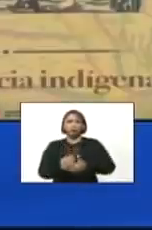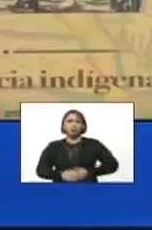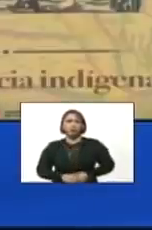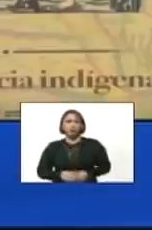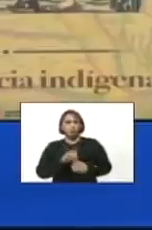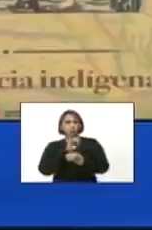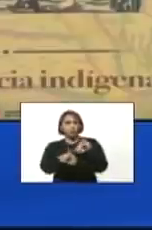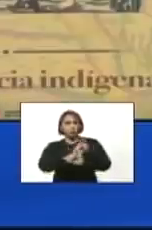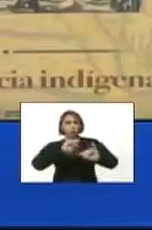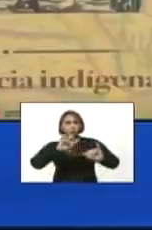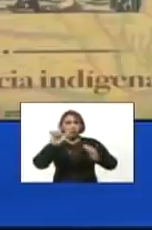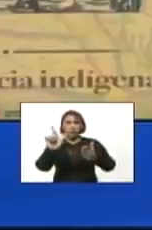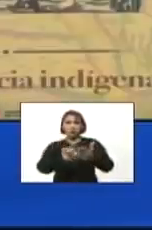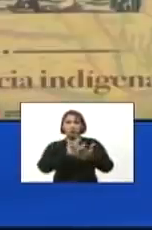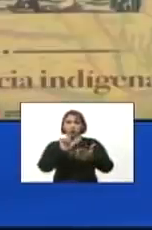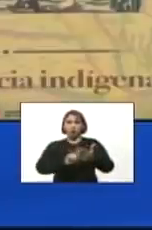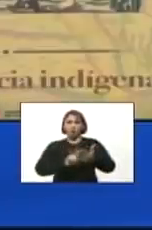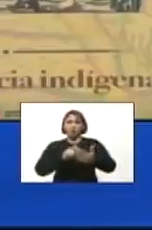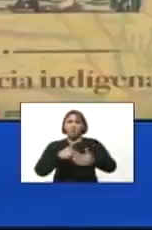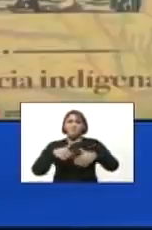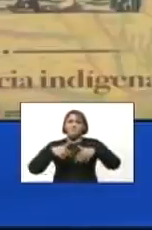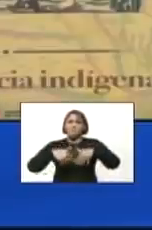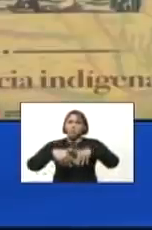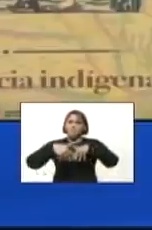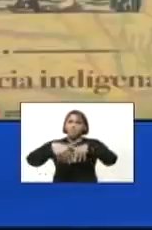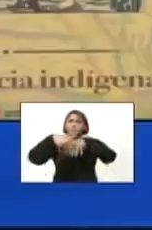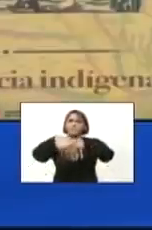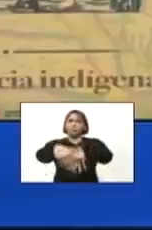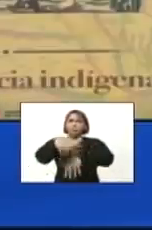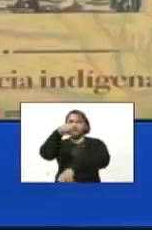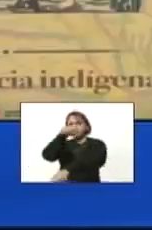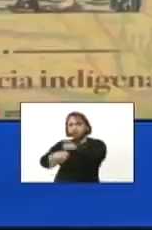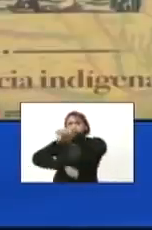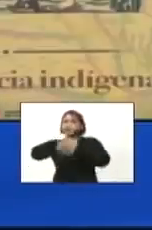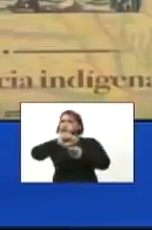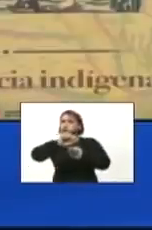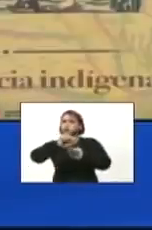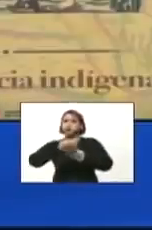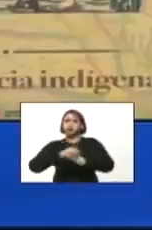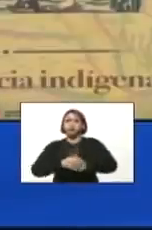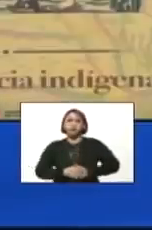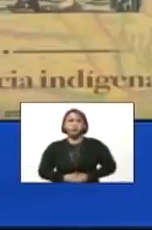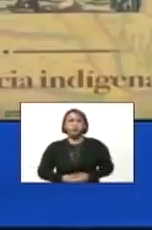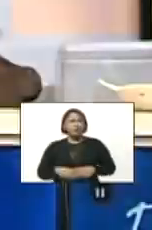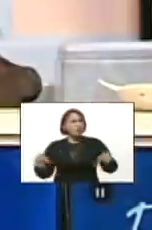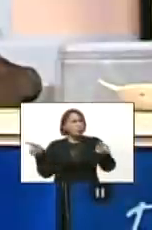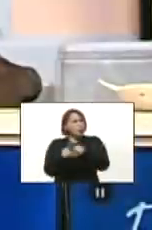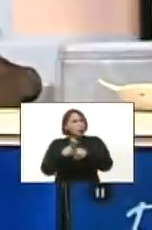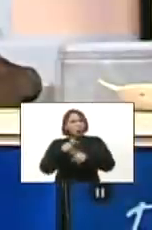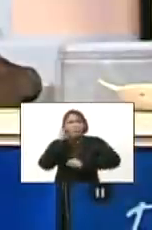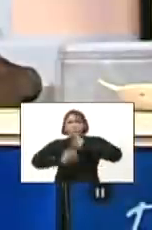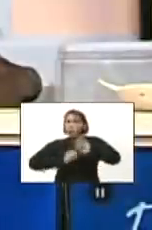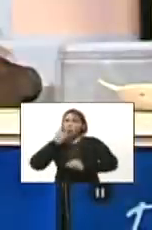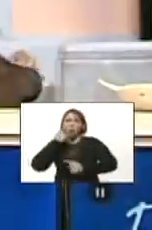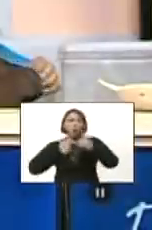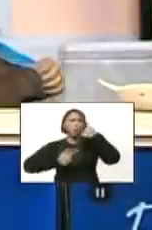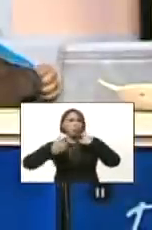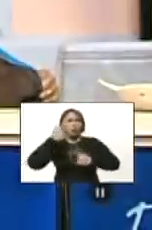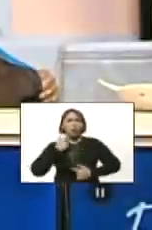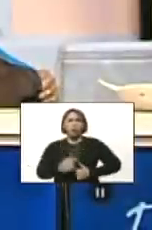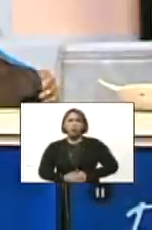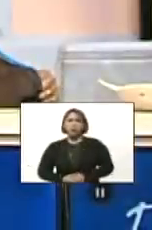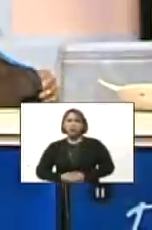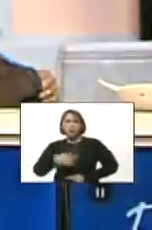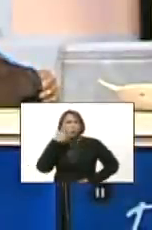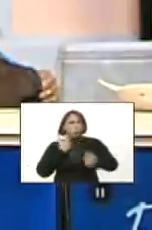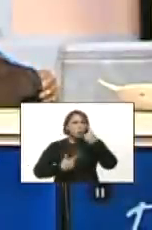de la obra. Marchemos en fina rebeldía, como este niño que